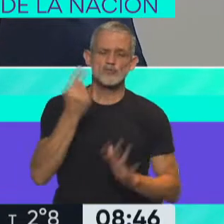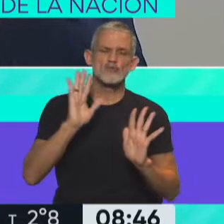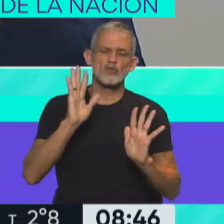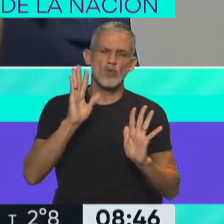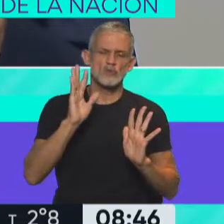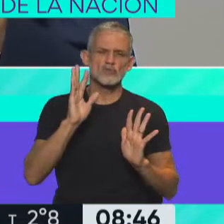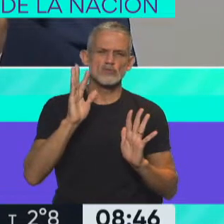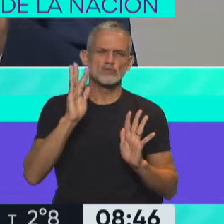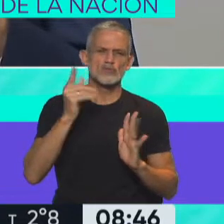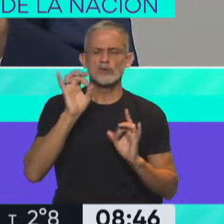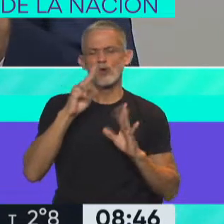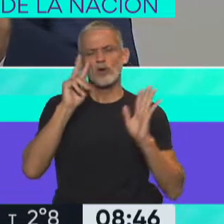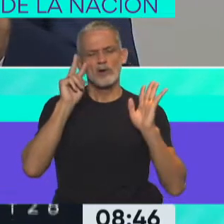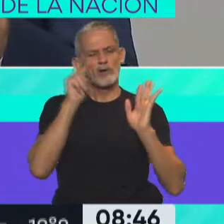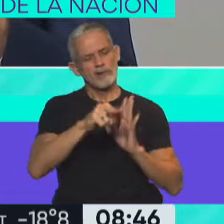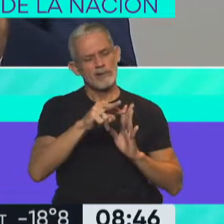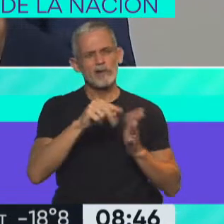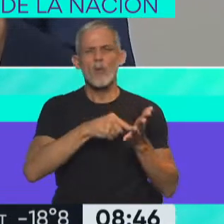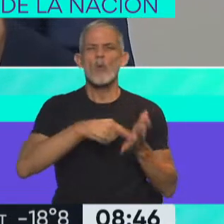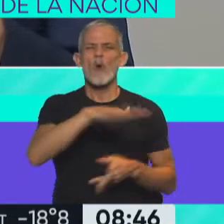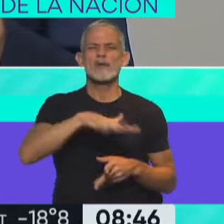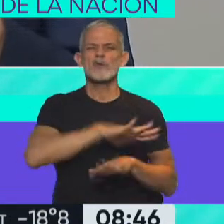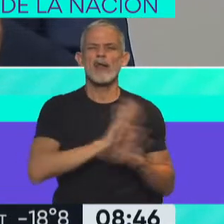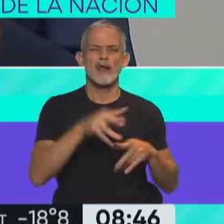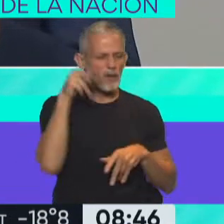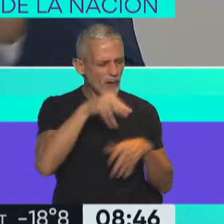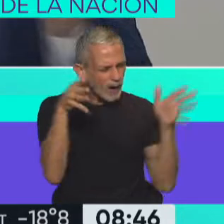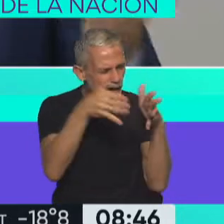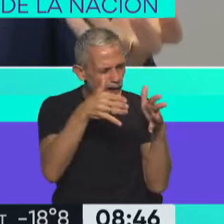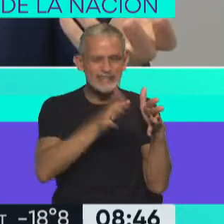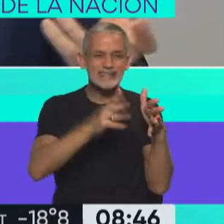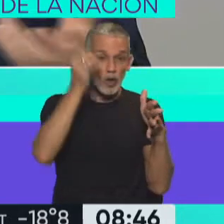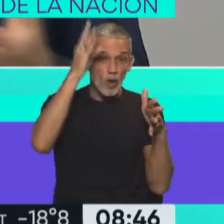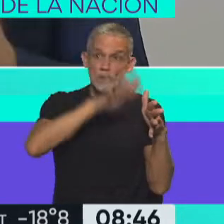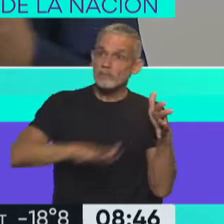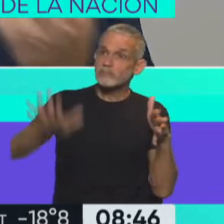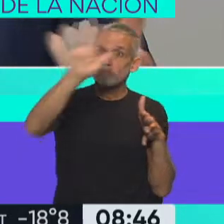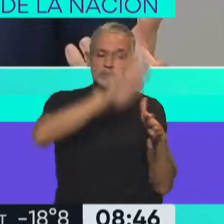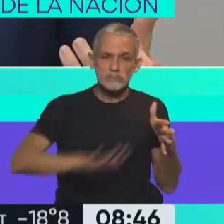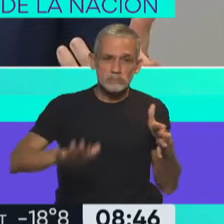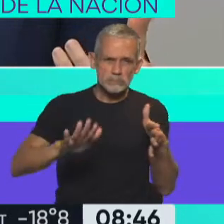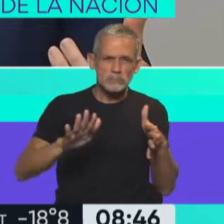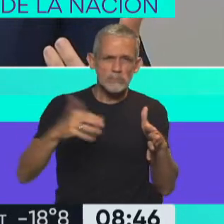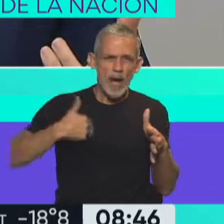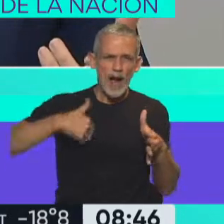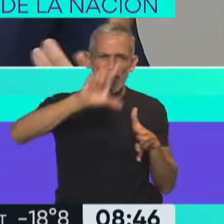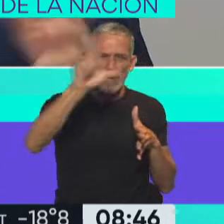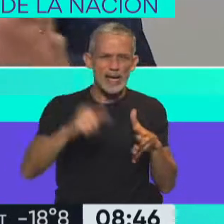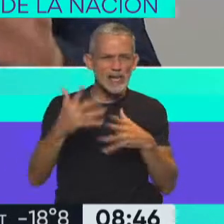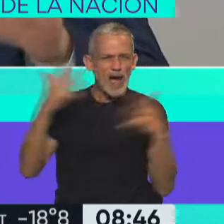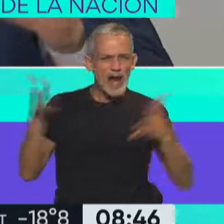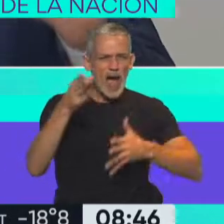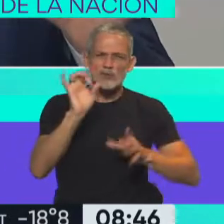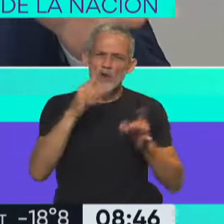mirada muy concentrada en lo que es la región metropolitana de Buenos Aires y nos olvidamos de la enorme extensión de nuestro territorio,